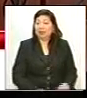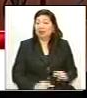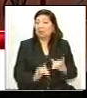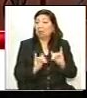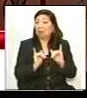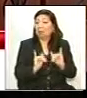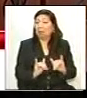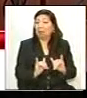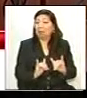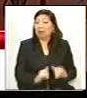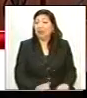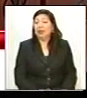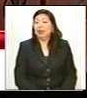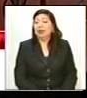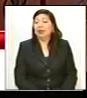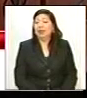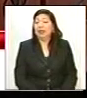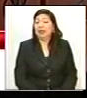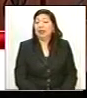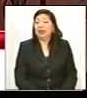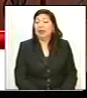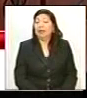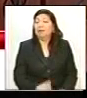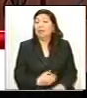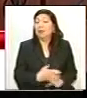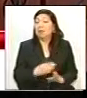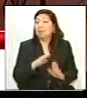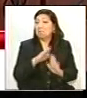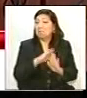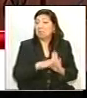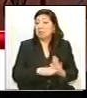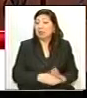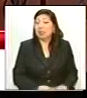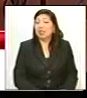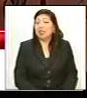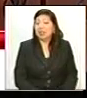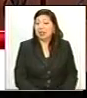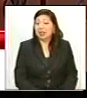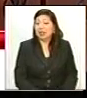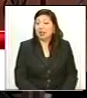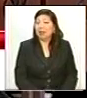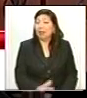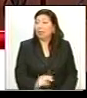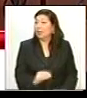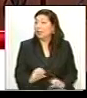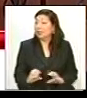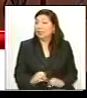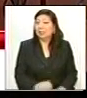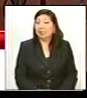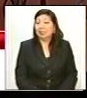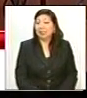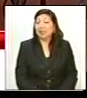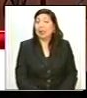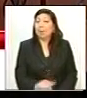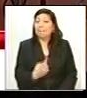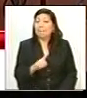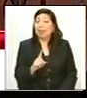ahí en los funcionarios de menor rango, ¿no? Y no se realizó, o por lo menos no